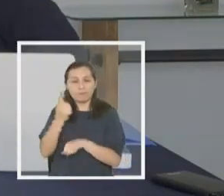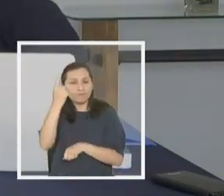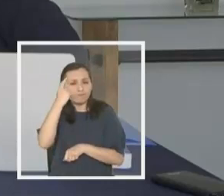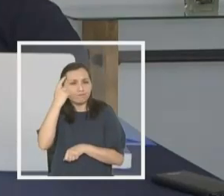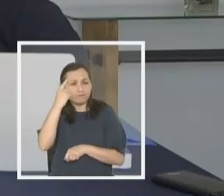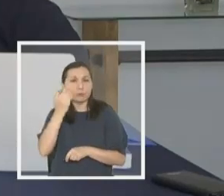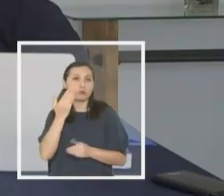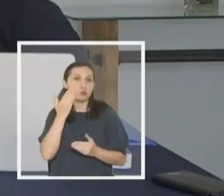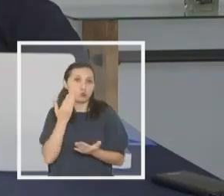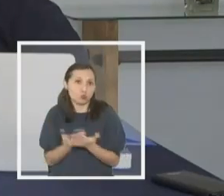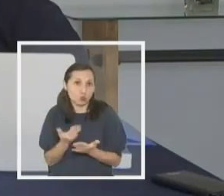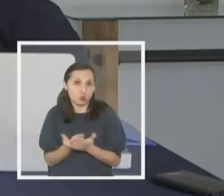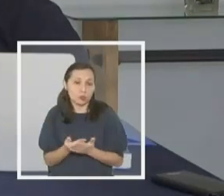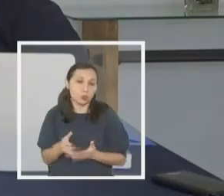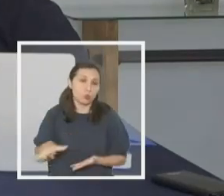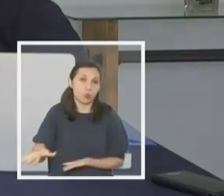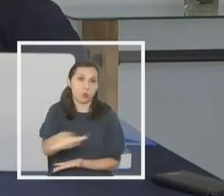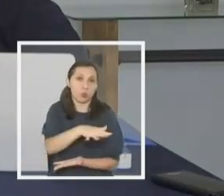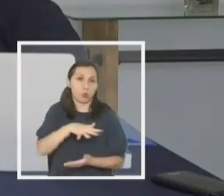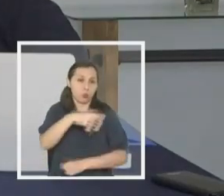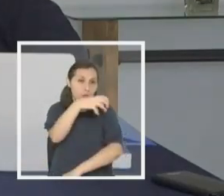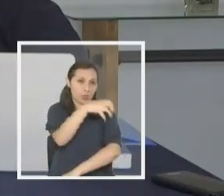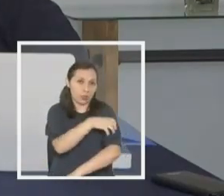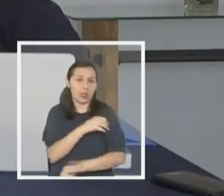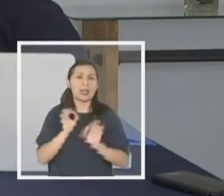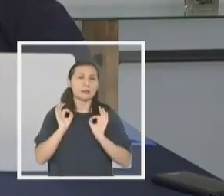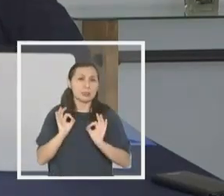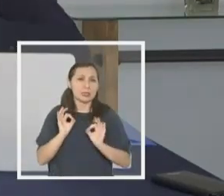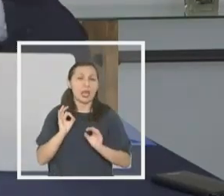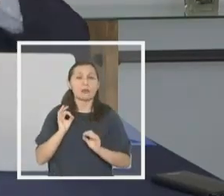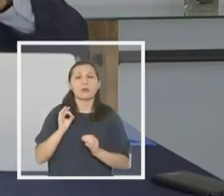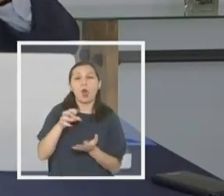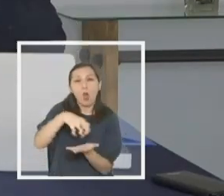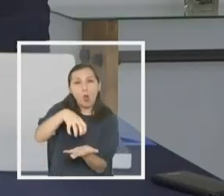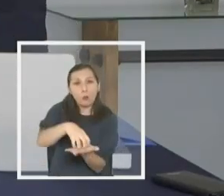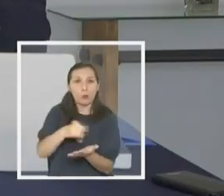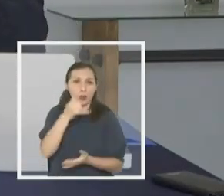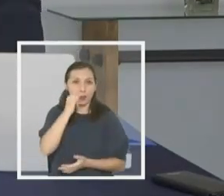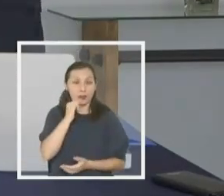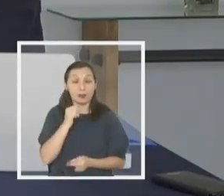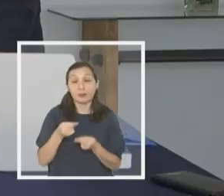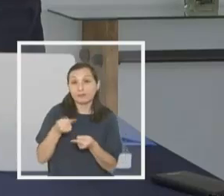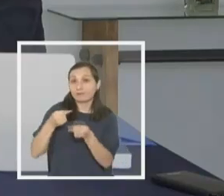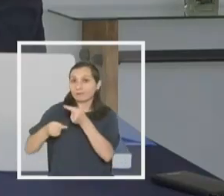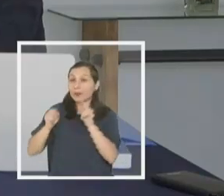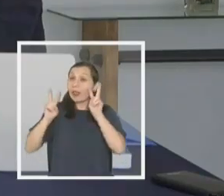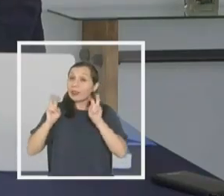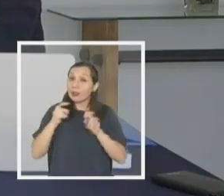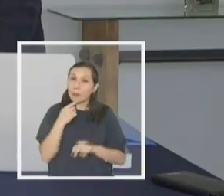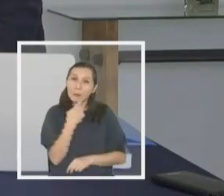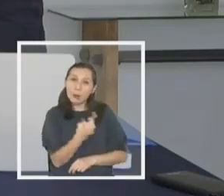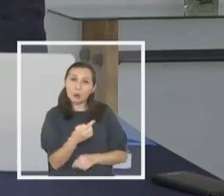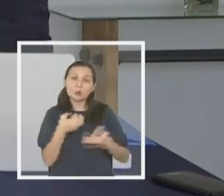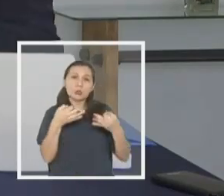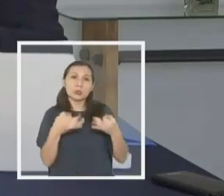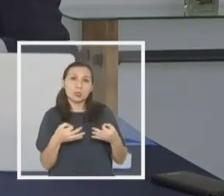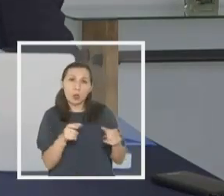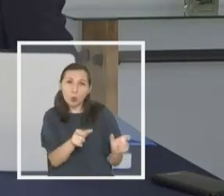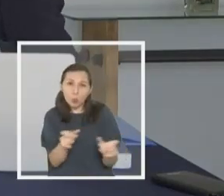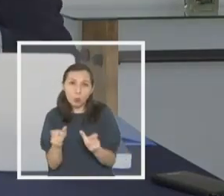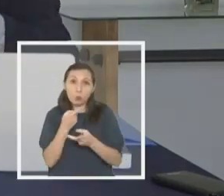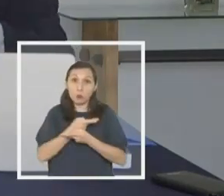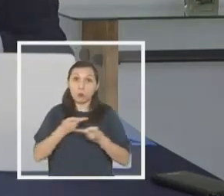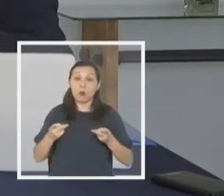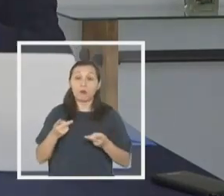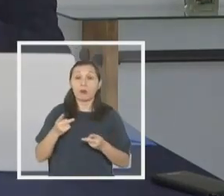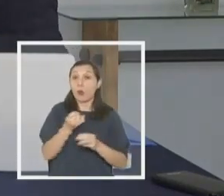pensada en el beneficio de toda la región, en particular de la comuna de Iquique. Quiero volver un poco al tema de la seguridad pública, presidente, porque